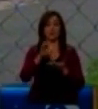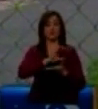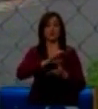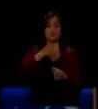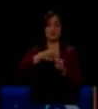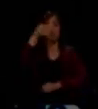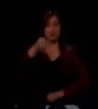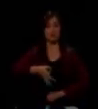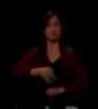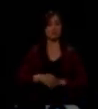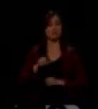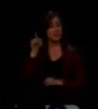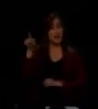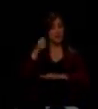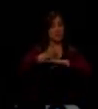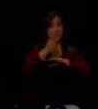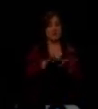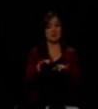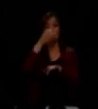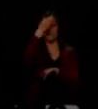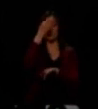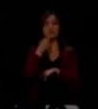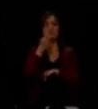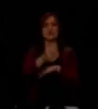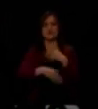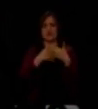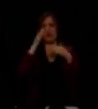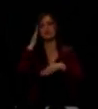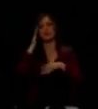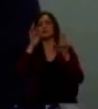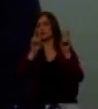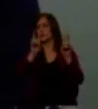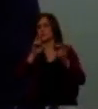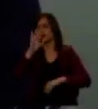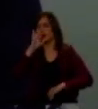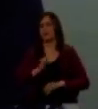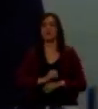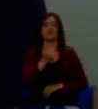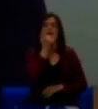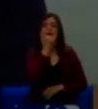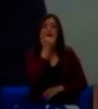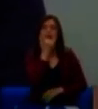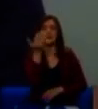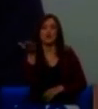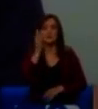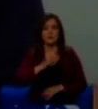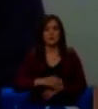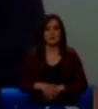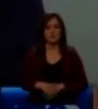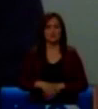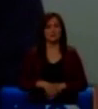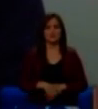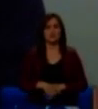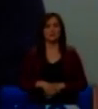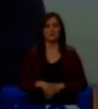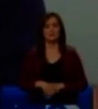y que se cumplirá según el principal de la Secretaría de Educación ya tiene conocimiento del tema esos son errores cometidos por parte tal vez en